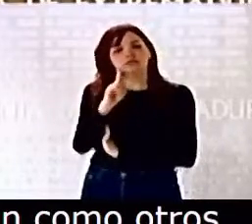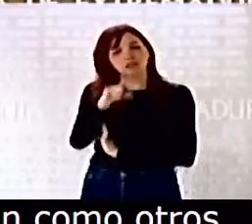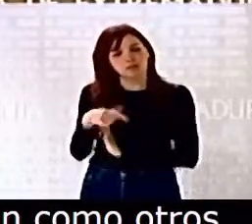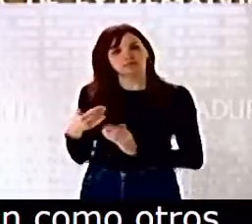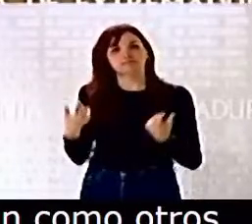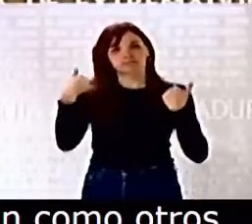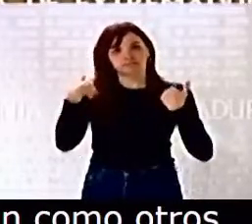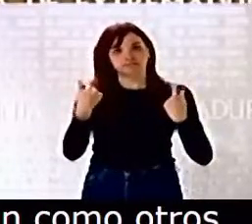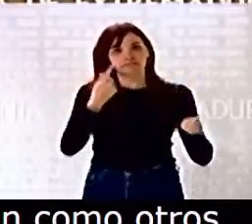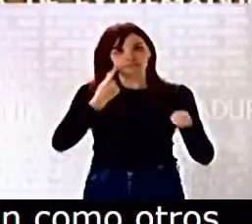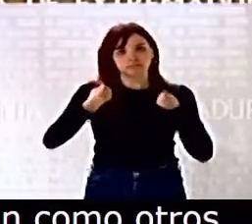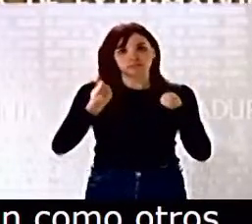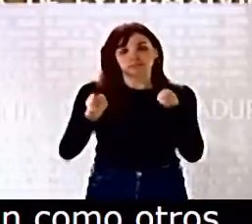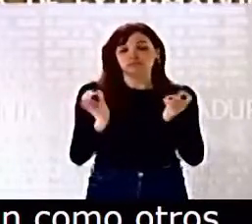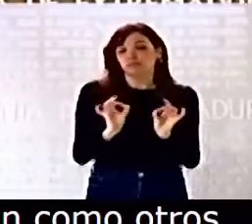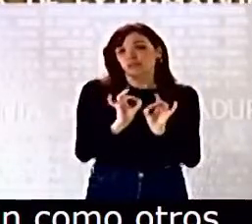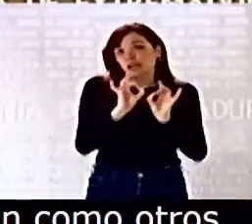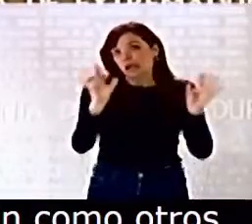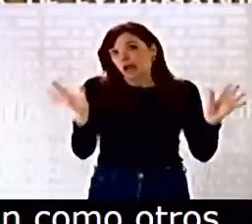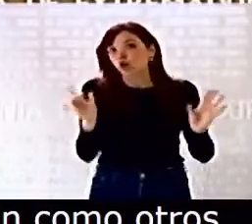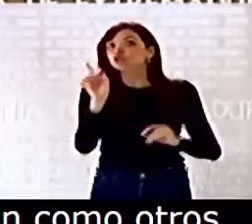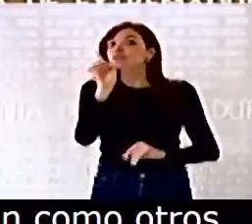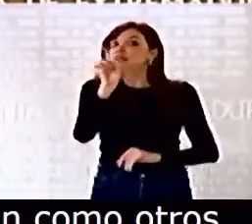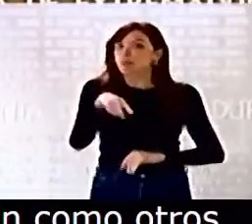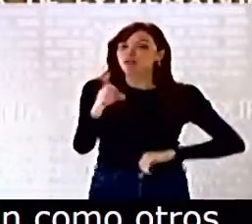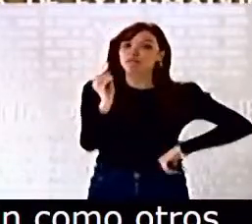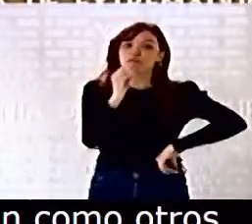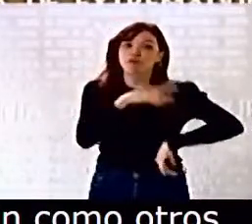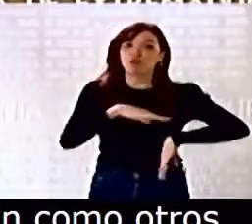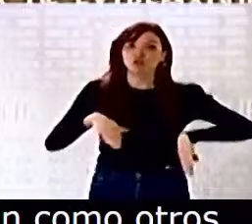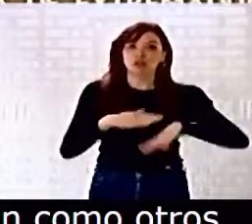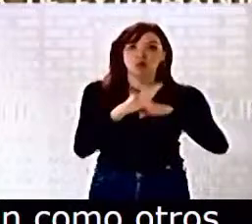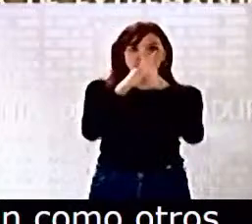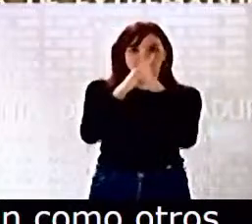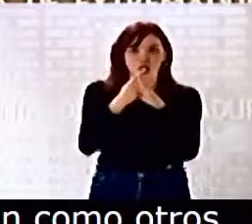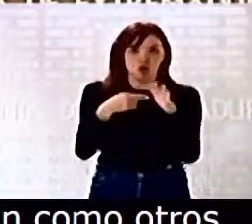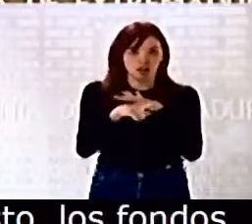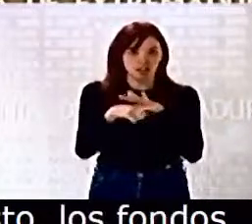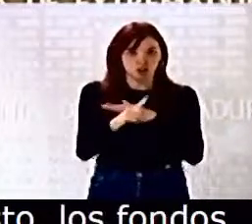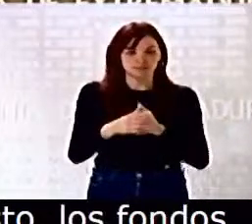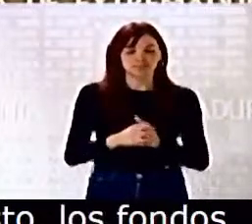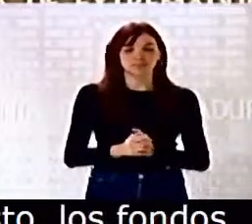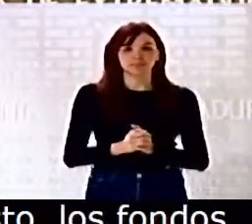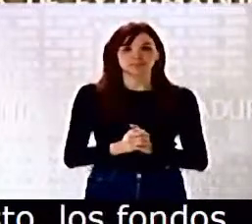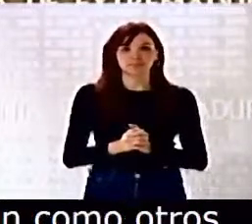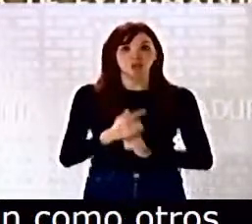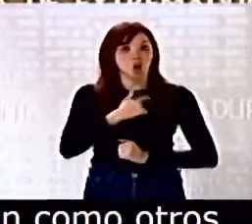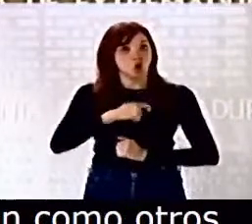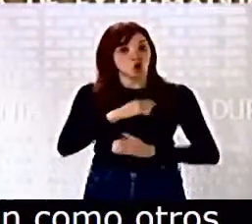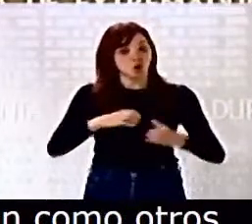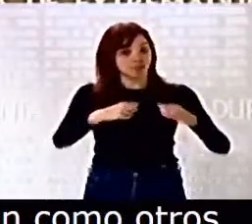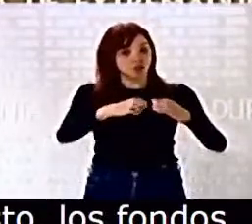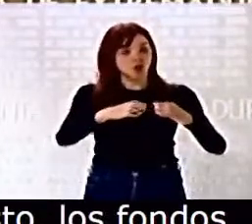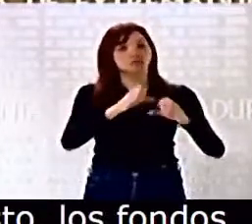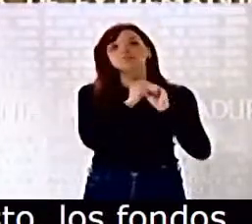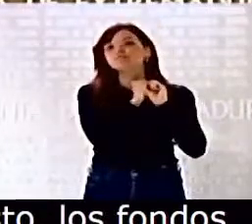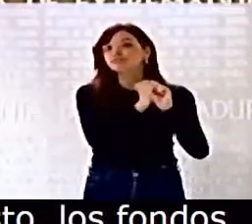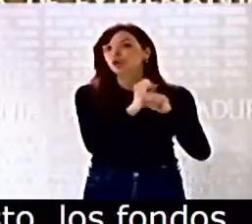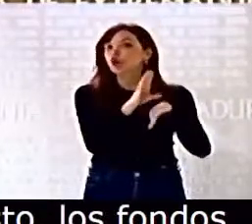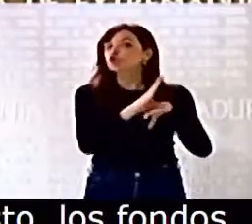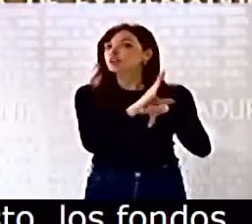por supuesto, los fondos extraordinarios. Esta comisión estará adscrita a la consejería